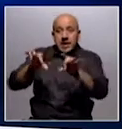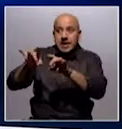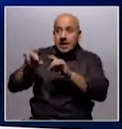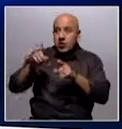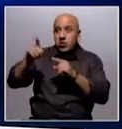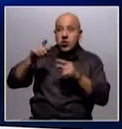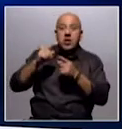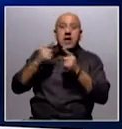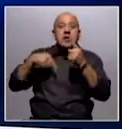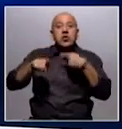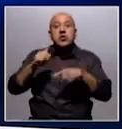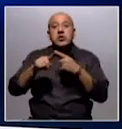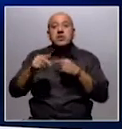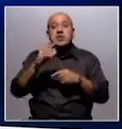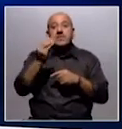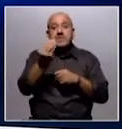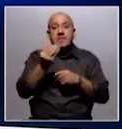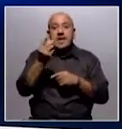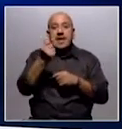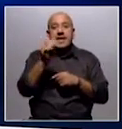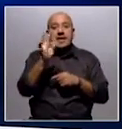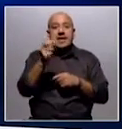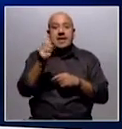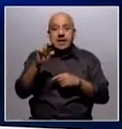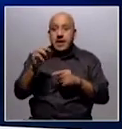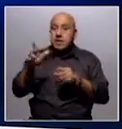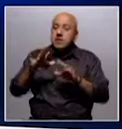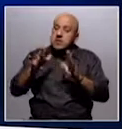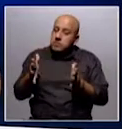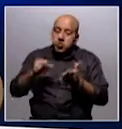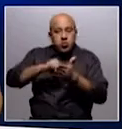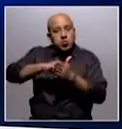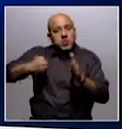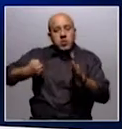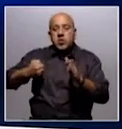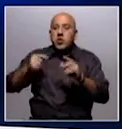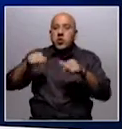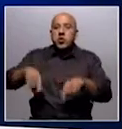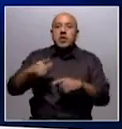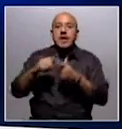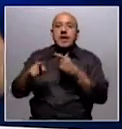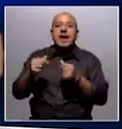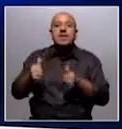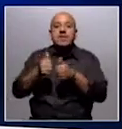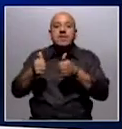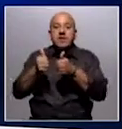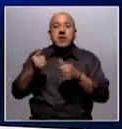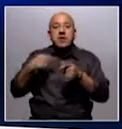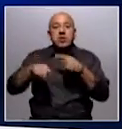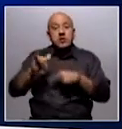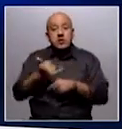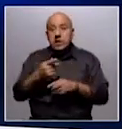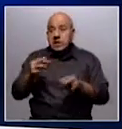precaución las autoridades qataríes decidieron creo que con bastante buen tino cancelar o posponer este evento pero ya se ha cancelado también